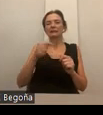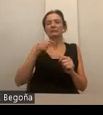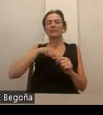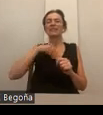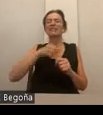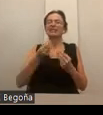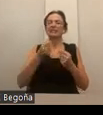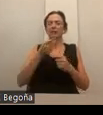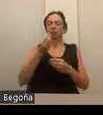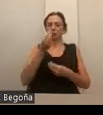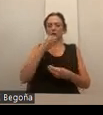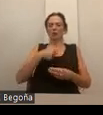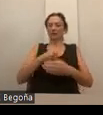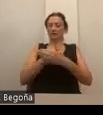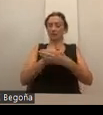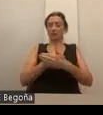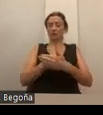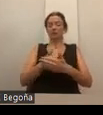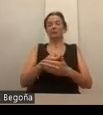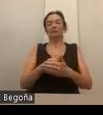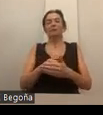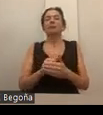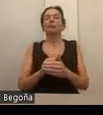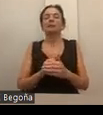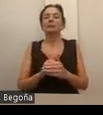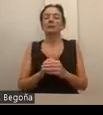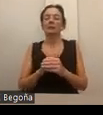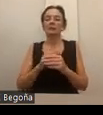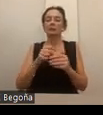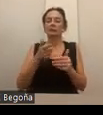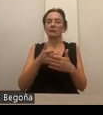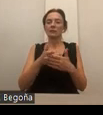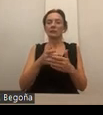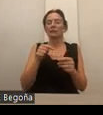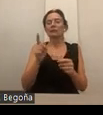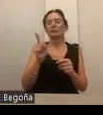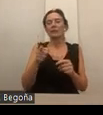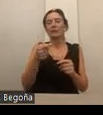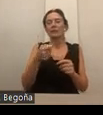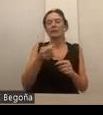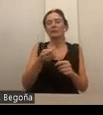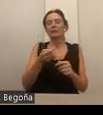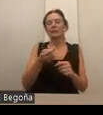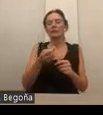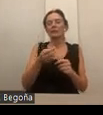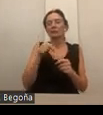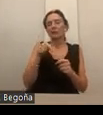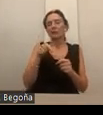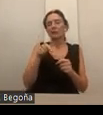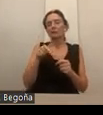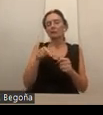saciante, vamos a consumir menos cantidad de alimentos y vamos a hacer que se absorban menos cantidad